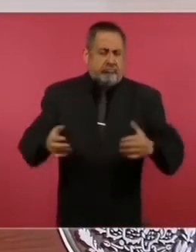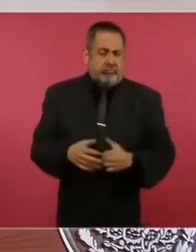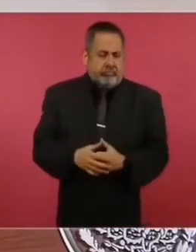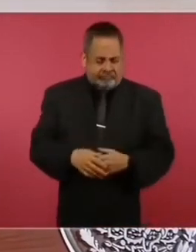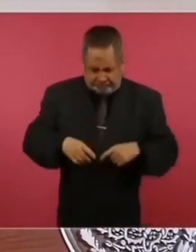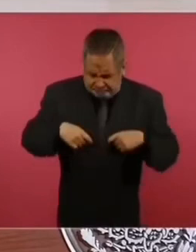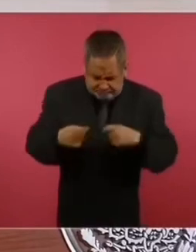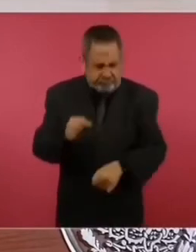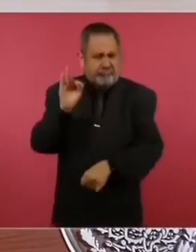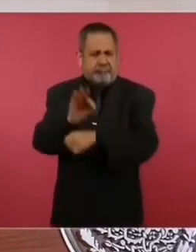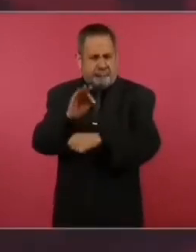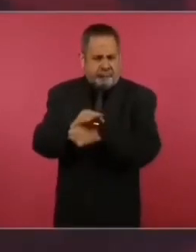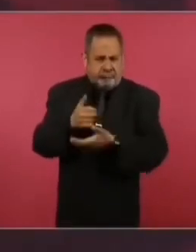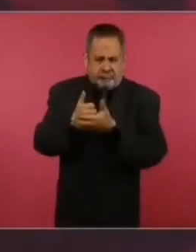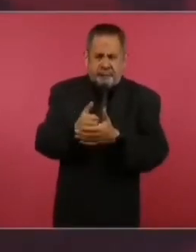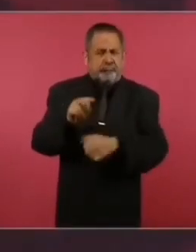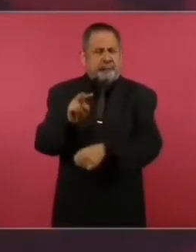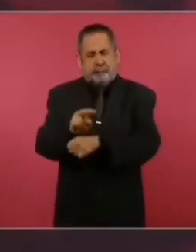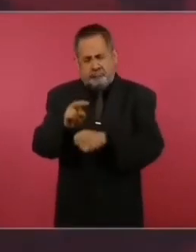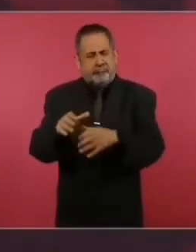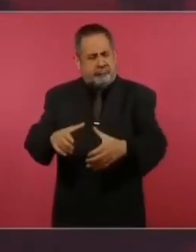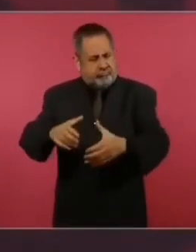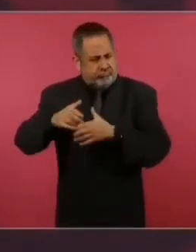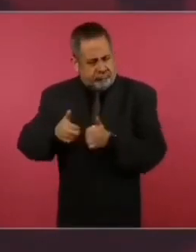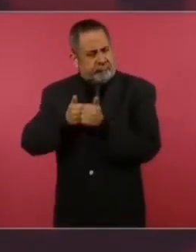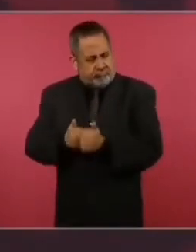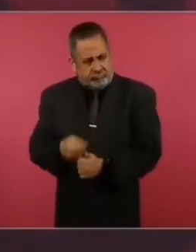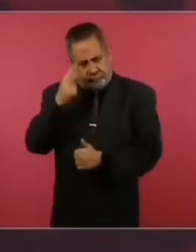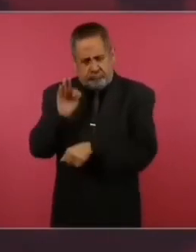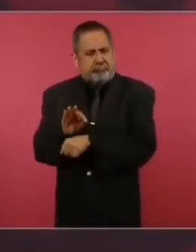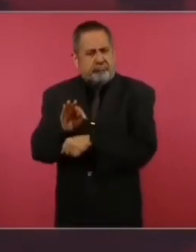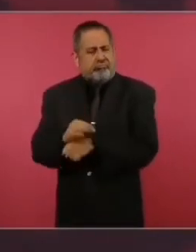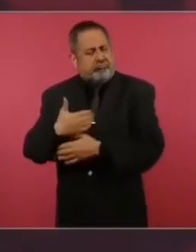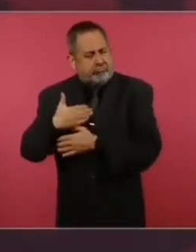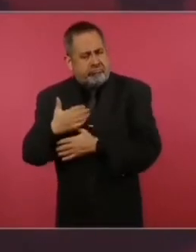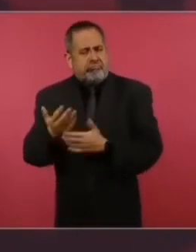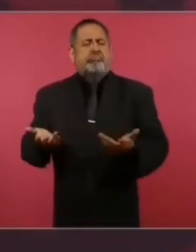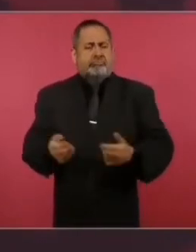y se le dio protección y refugio.